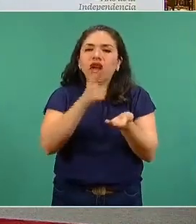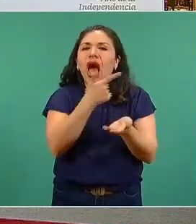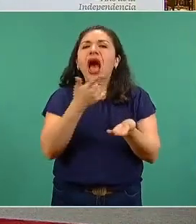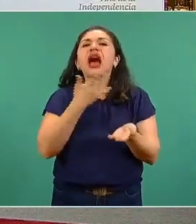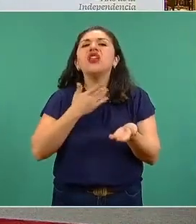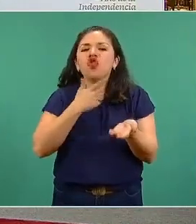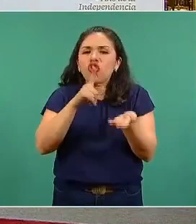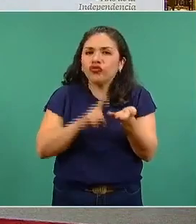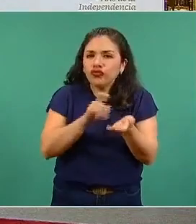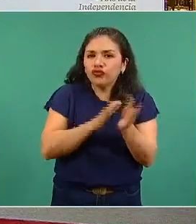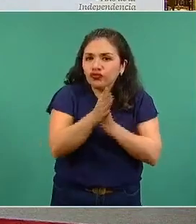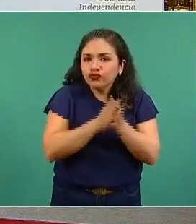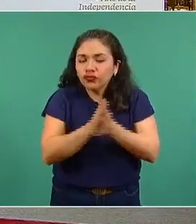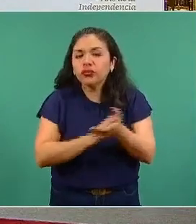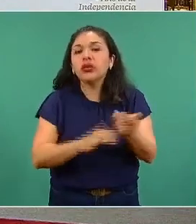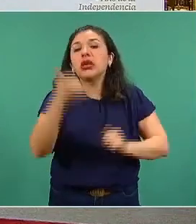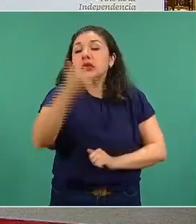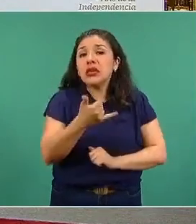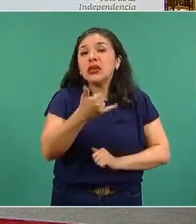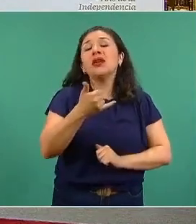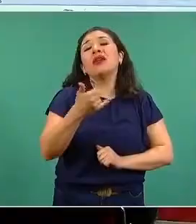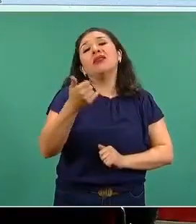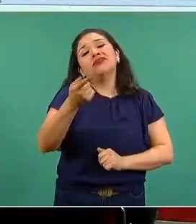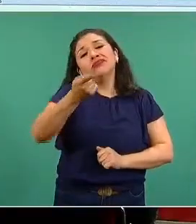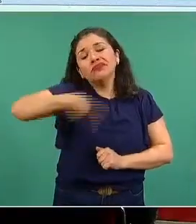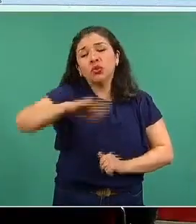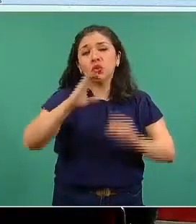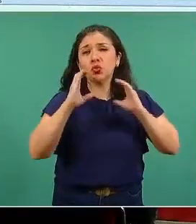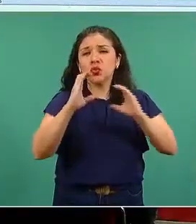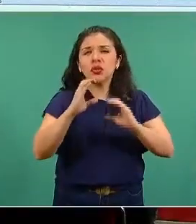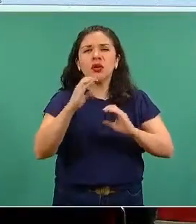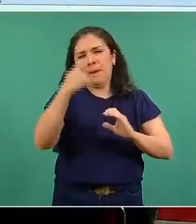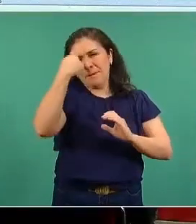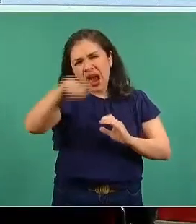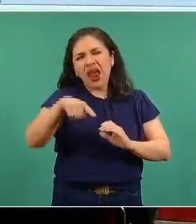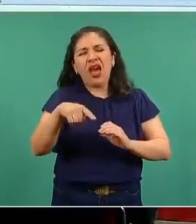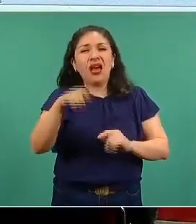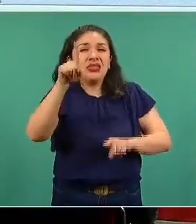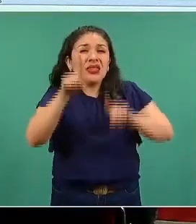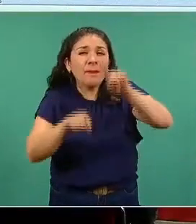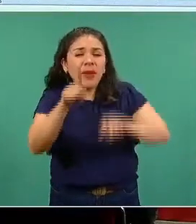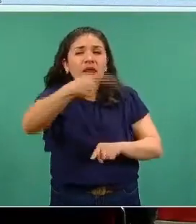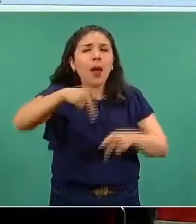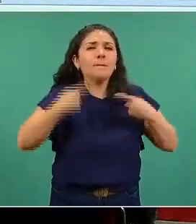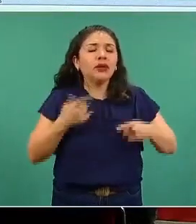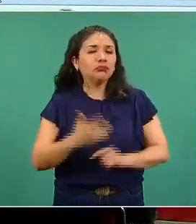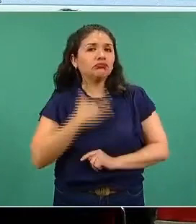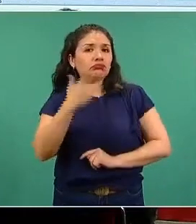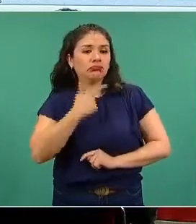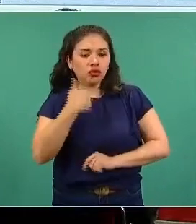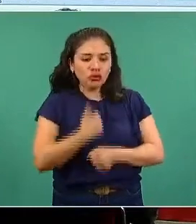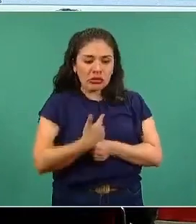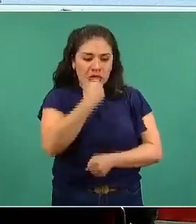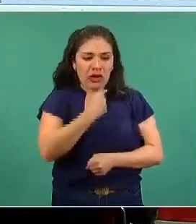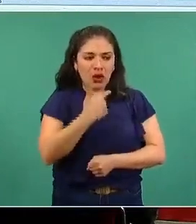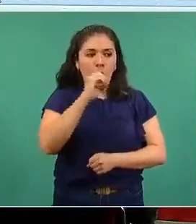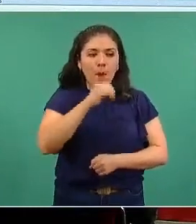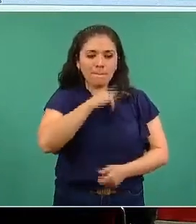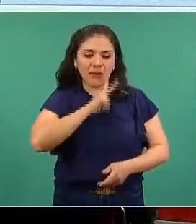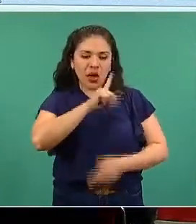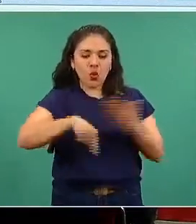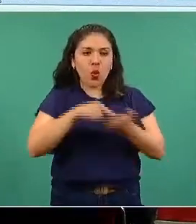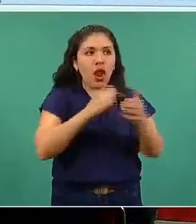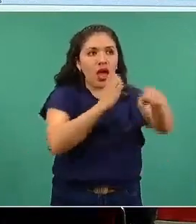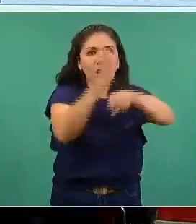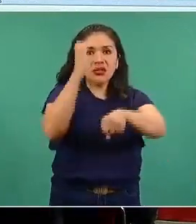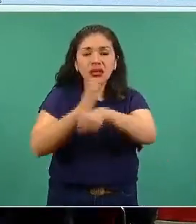y evitar en lo posible, de acuerdo al riesgo que se tiene en cada una de estas entidades, las